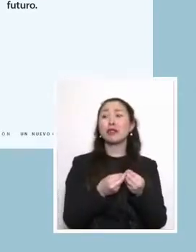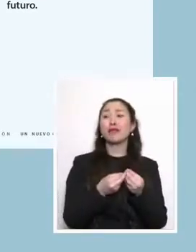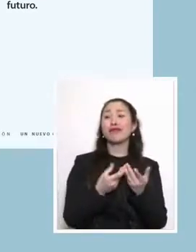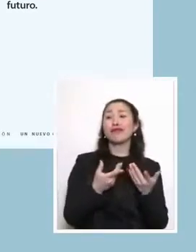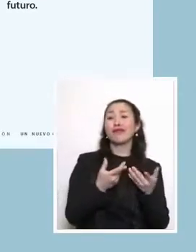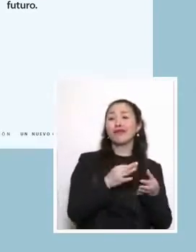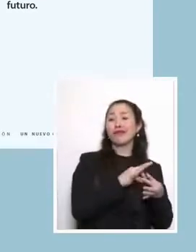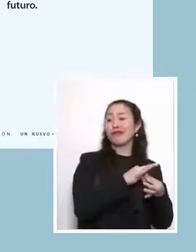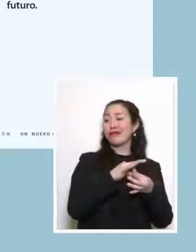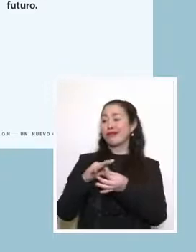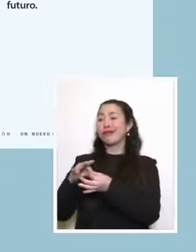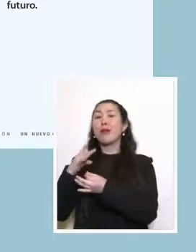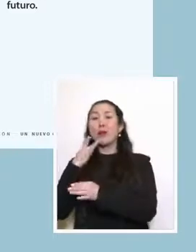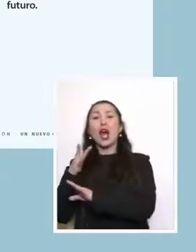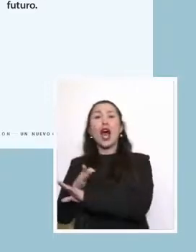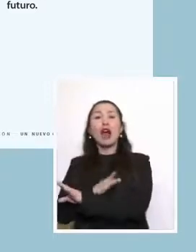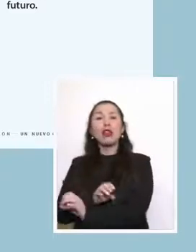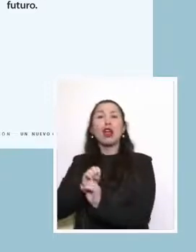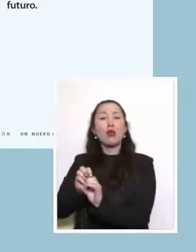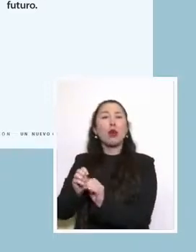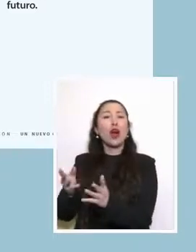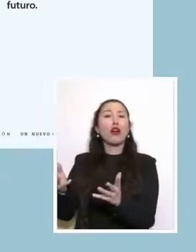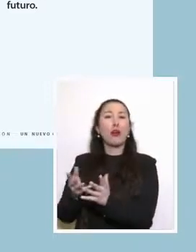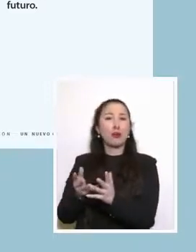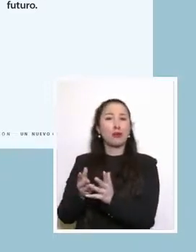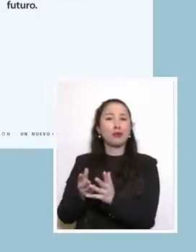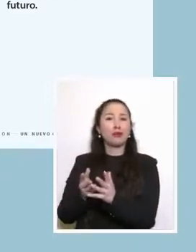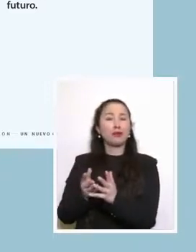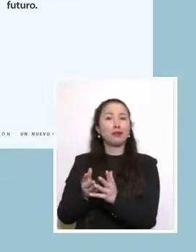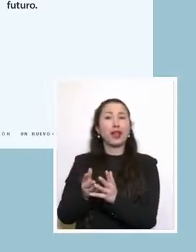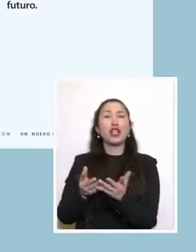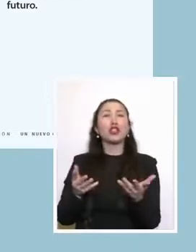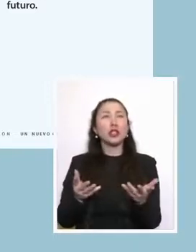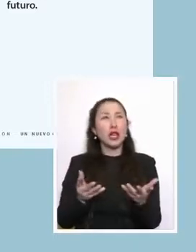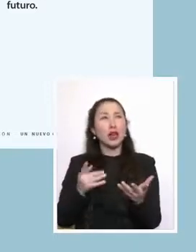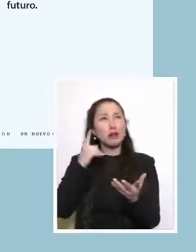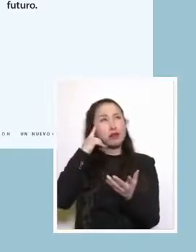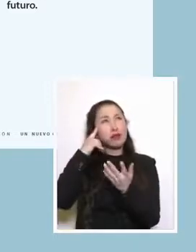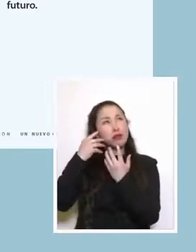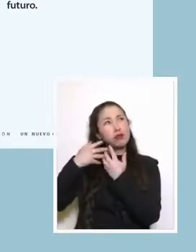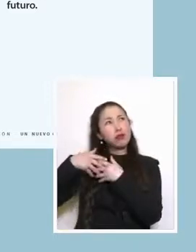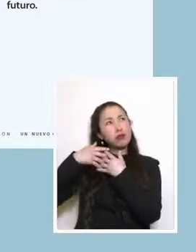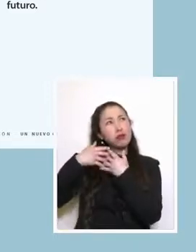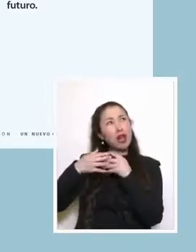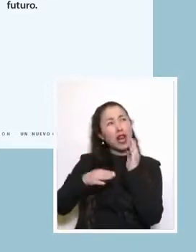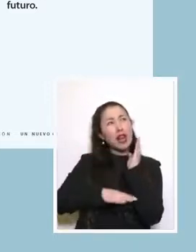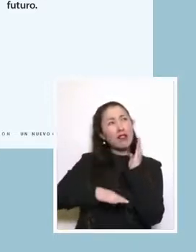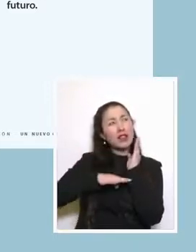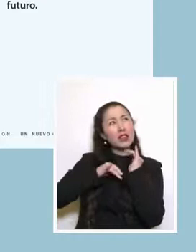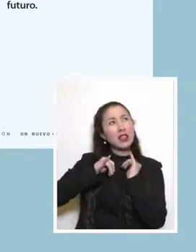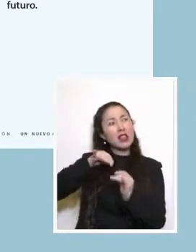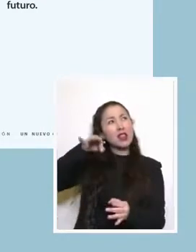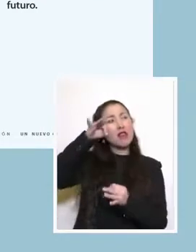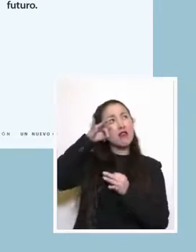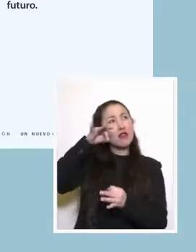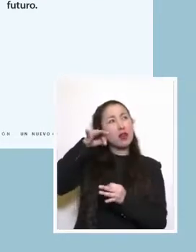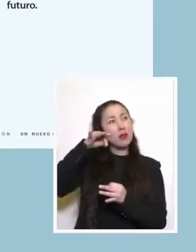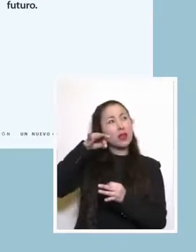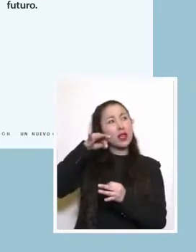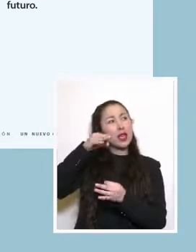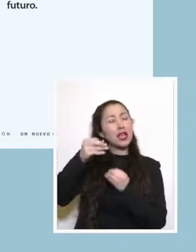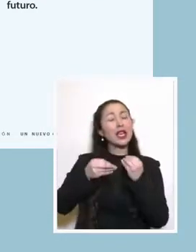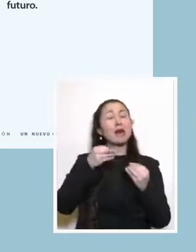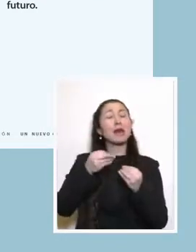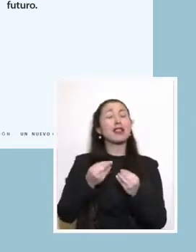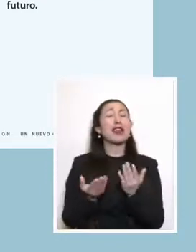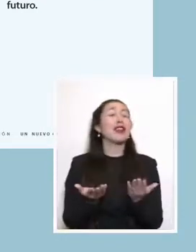cómo educamos. El razonamiento principal de este informe es que necesitamos un nuevo